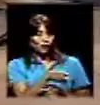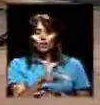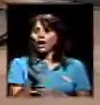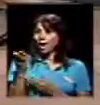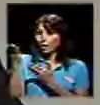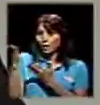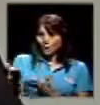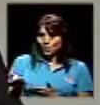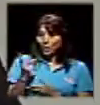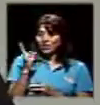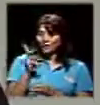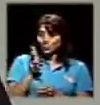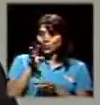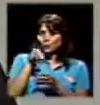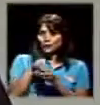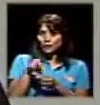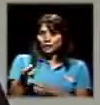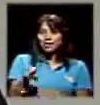uno de ellos, sí.